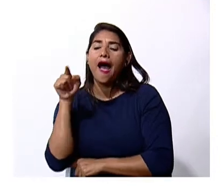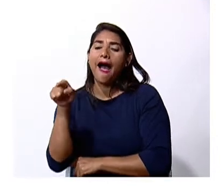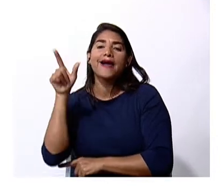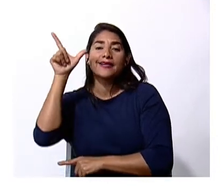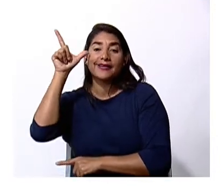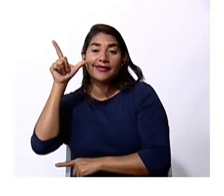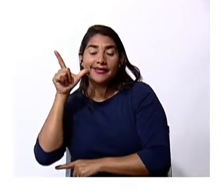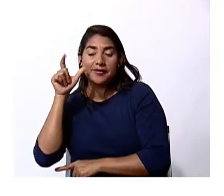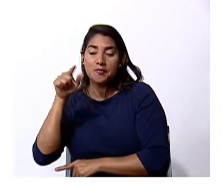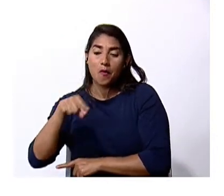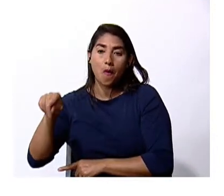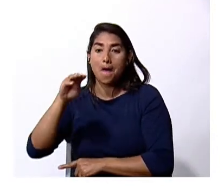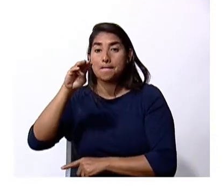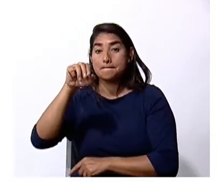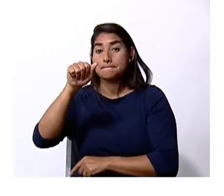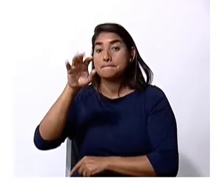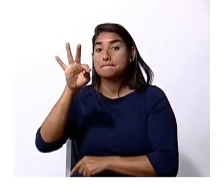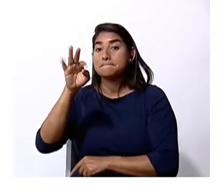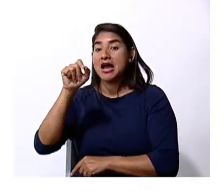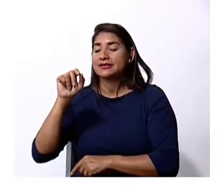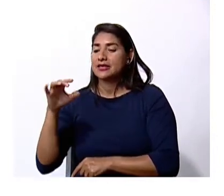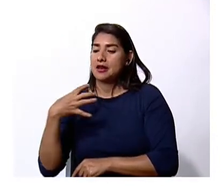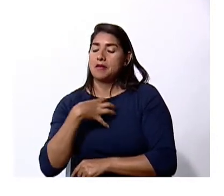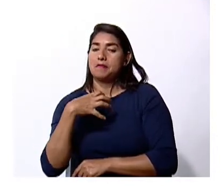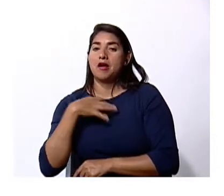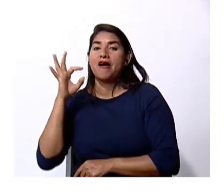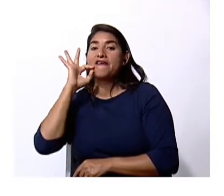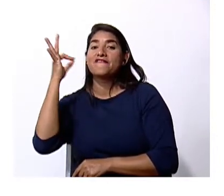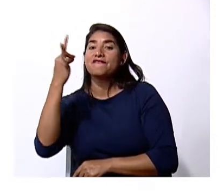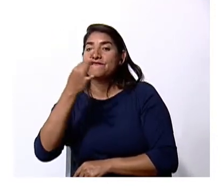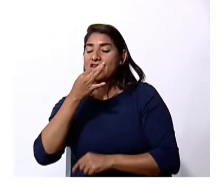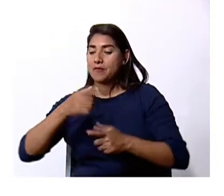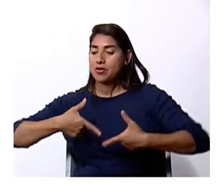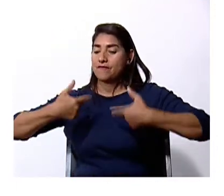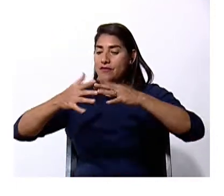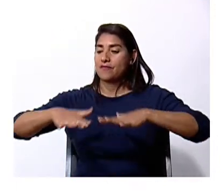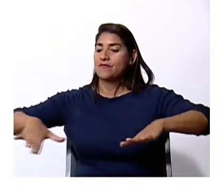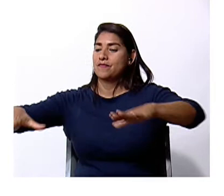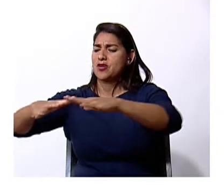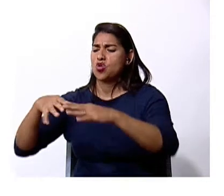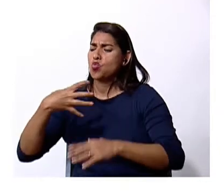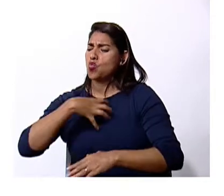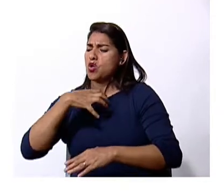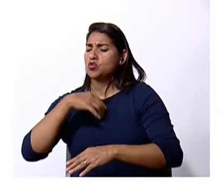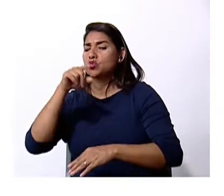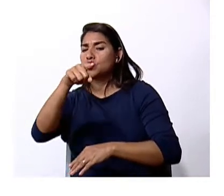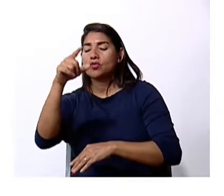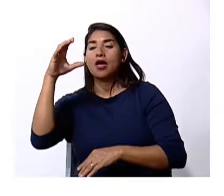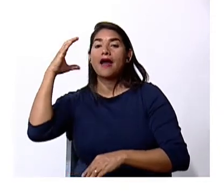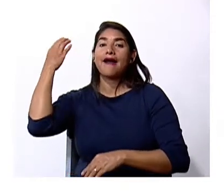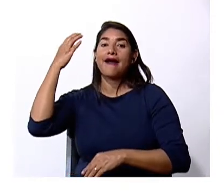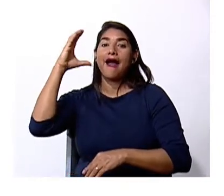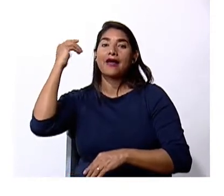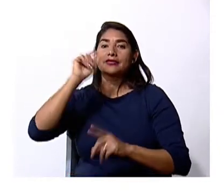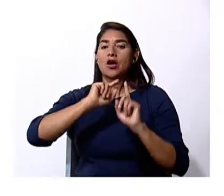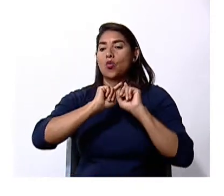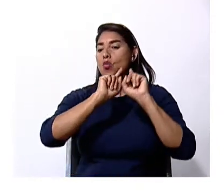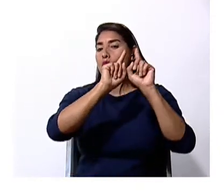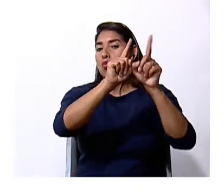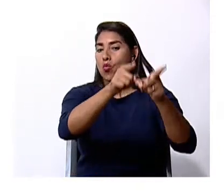y le pertenecían a las familias que radicaban en Cartago, y estas iban a